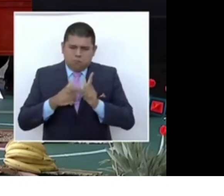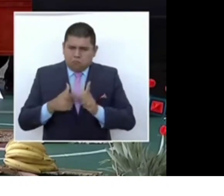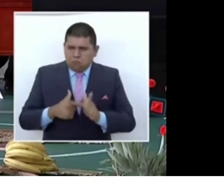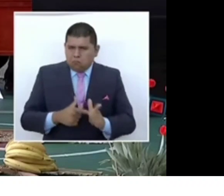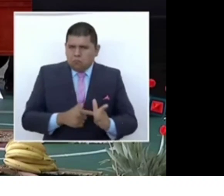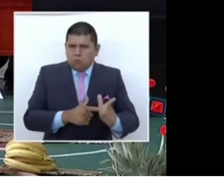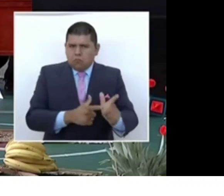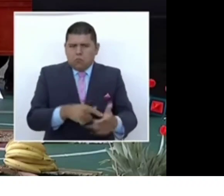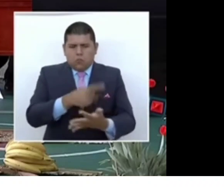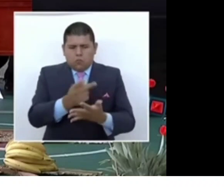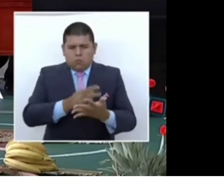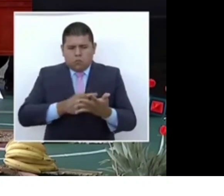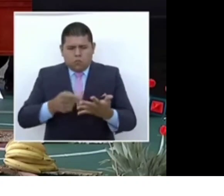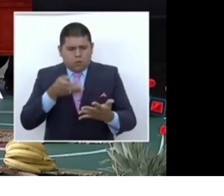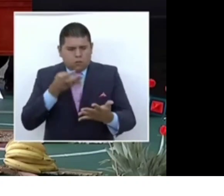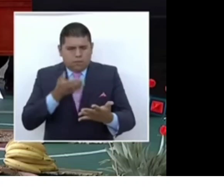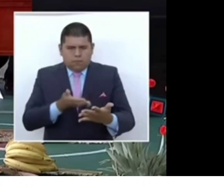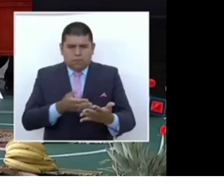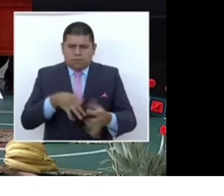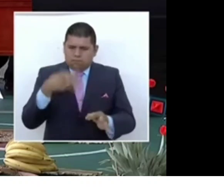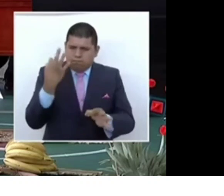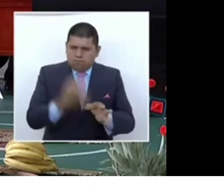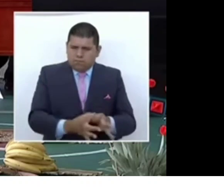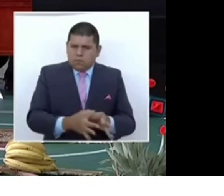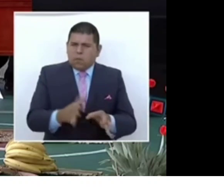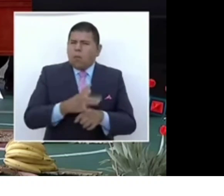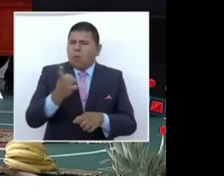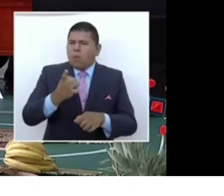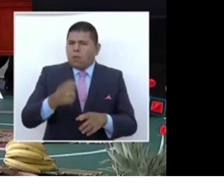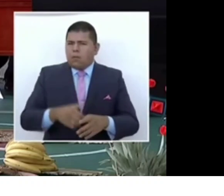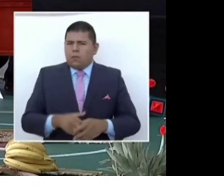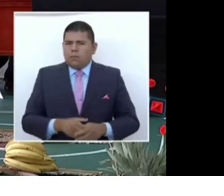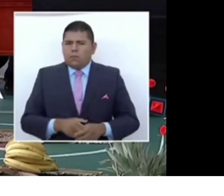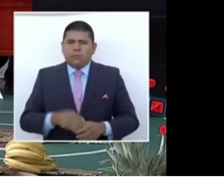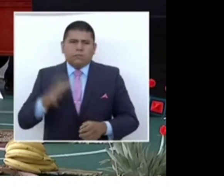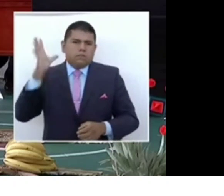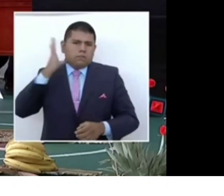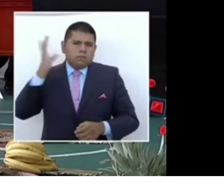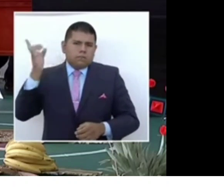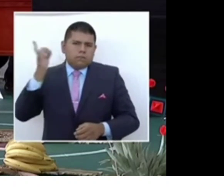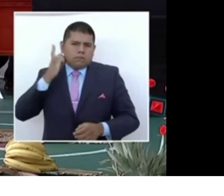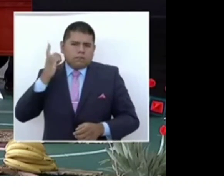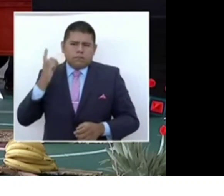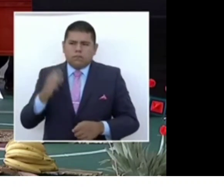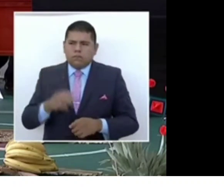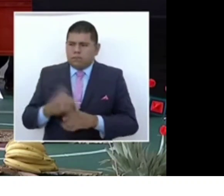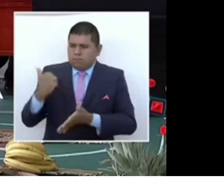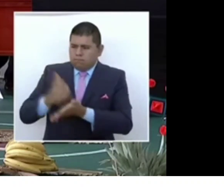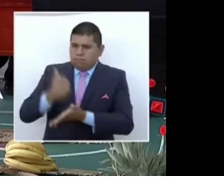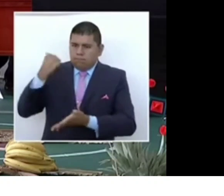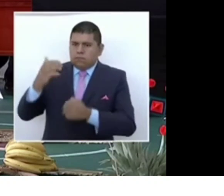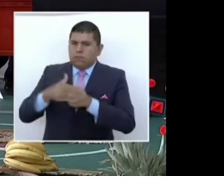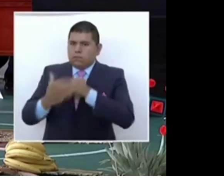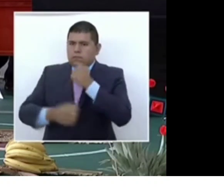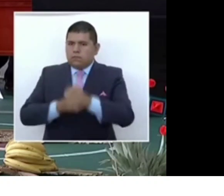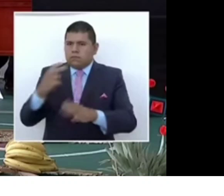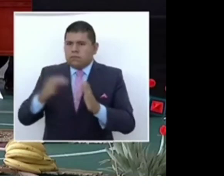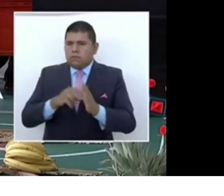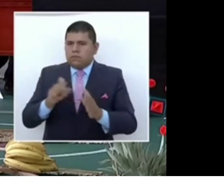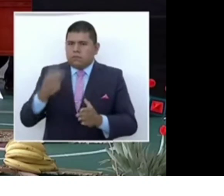este plan, porque el Congreso ya nos autorizó el programa para el año